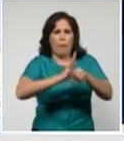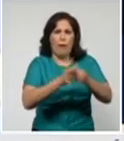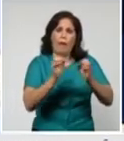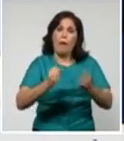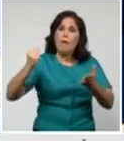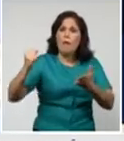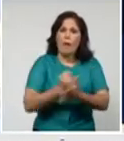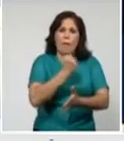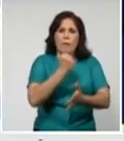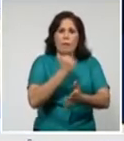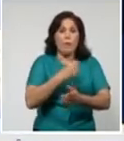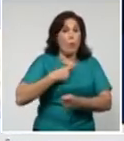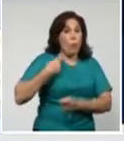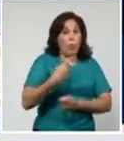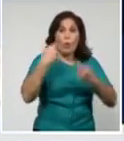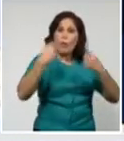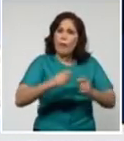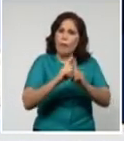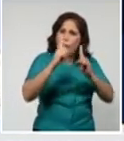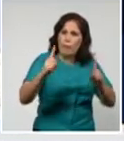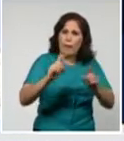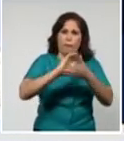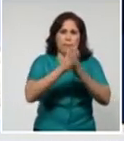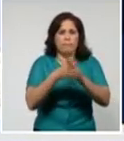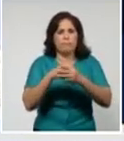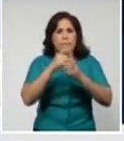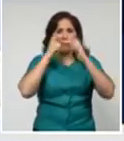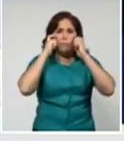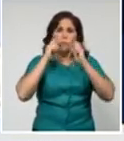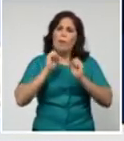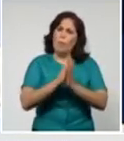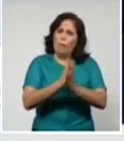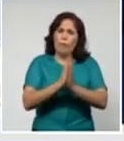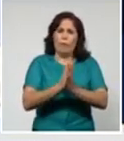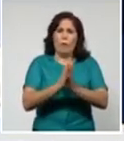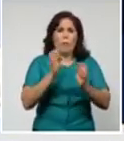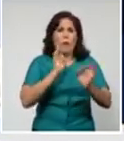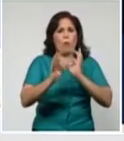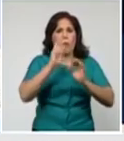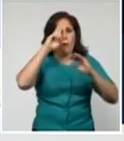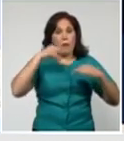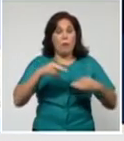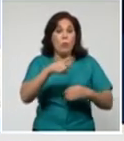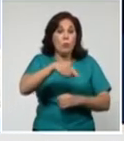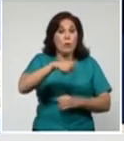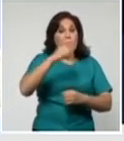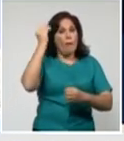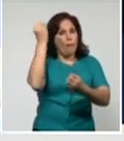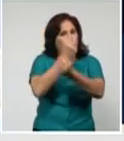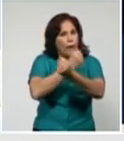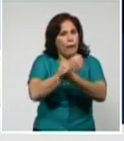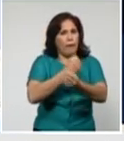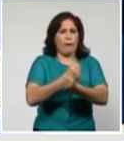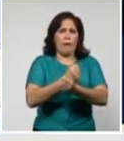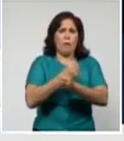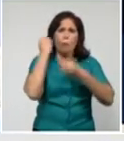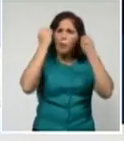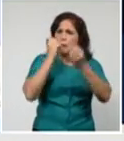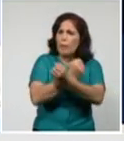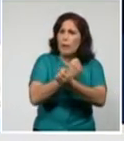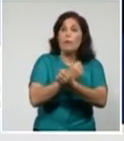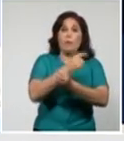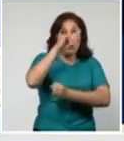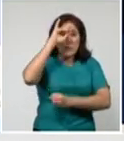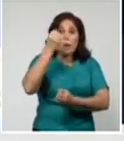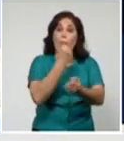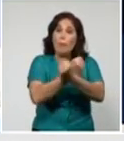lamentablemente, lo único que hay que hacer son las medidas que vienen ahora. Y la percepción de riesgo, pues indiscutiblemente mejorará con